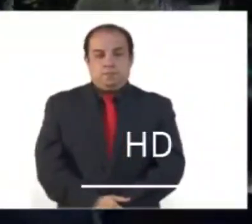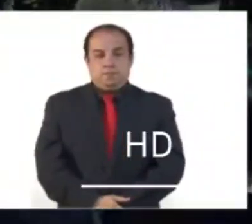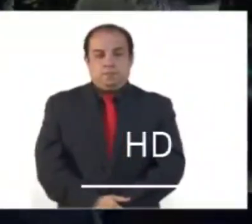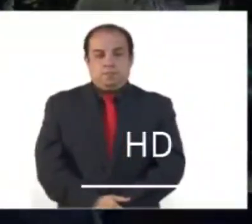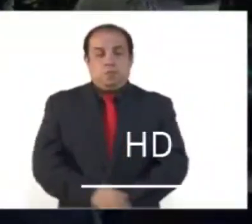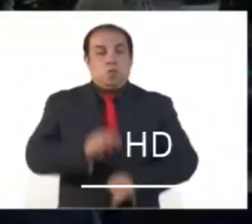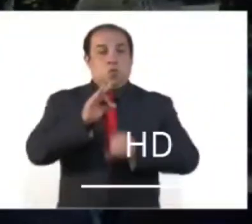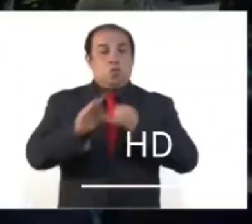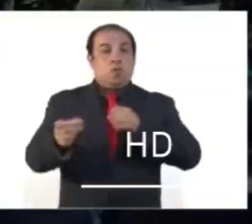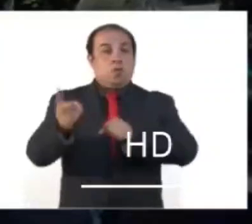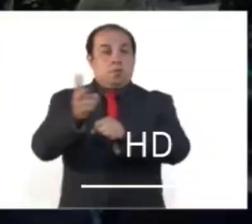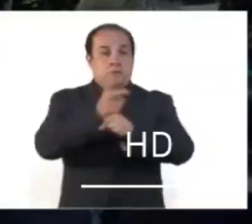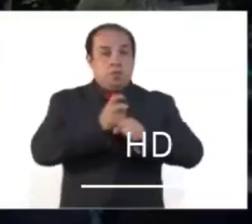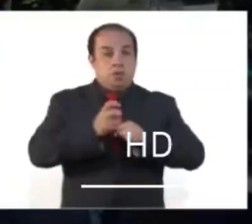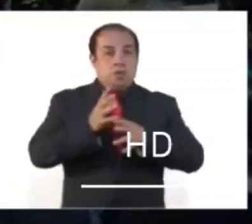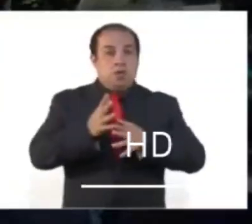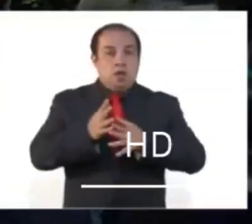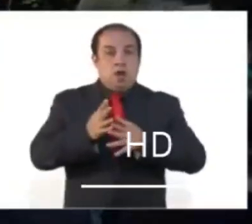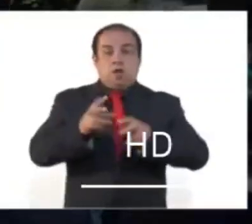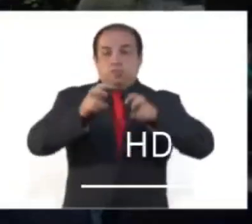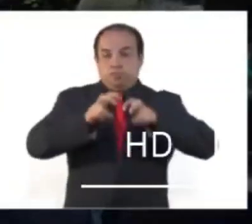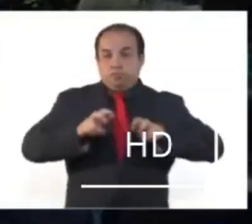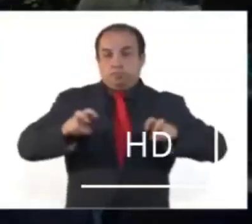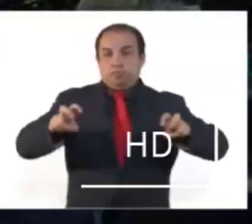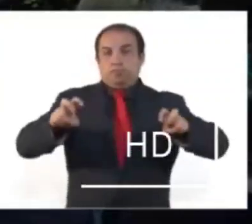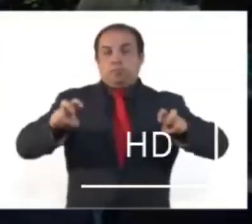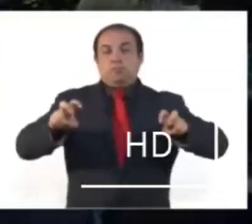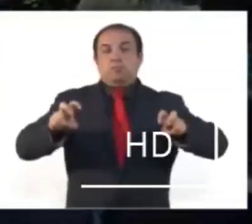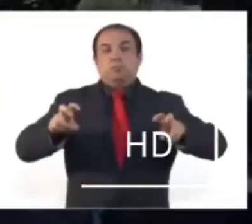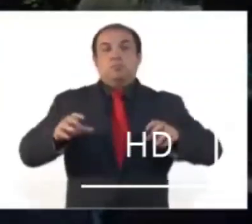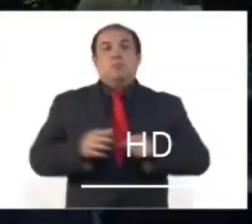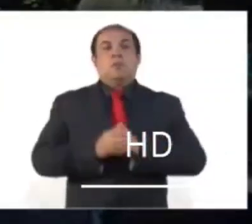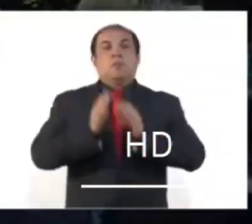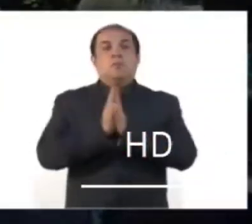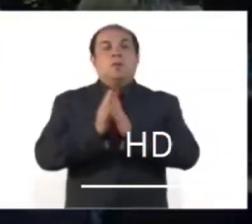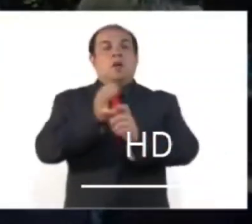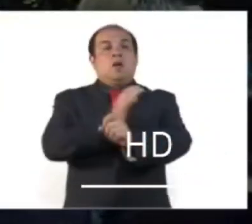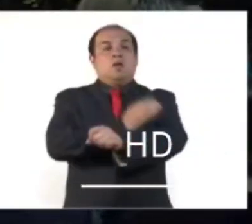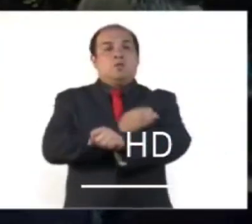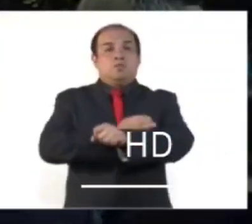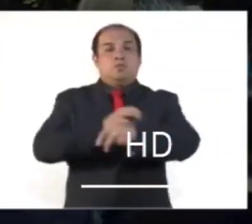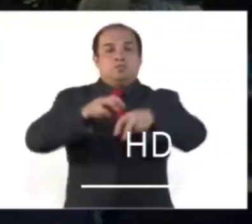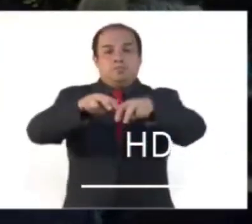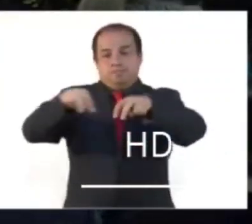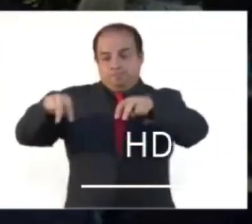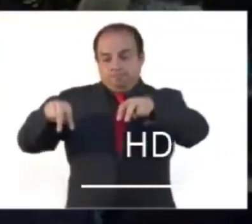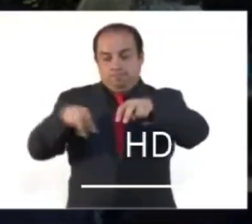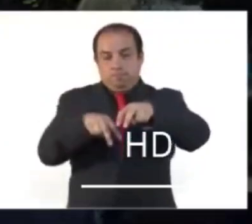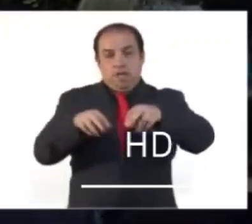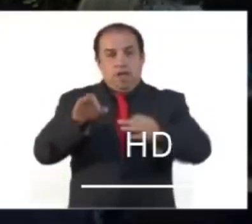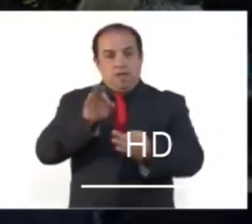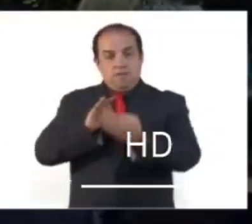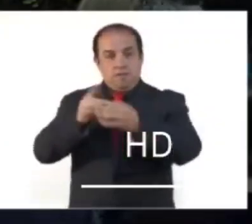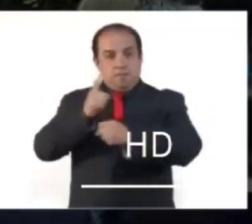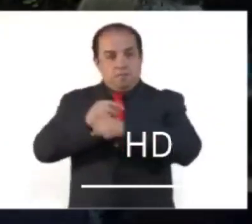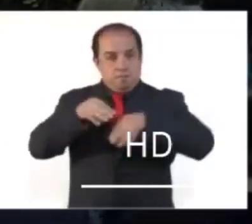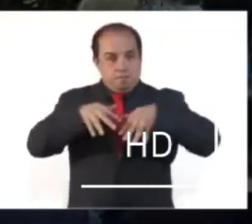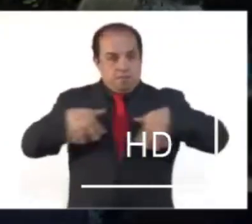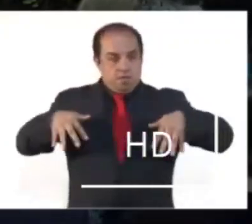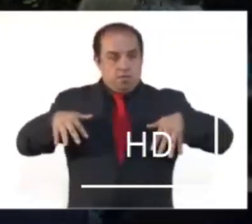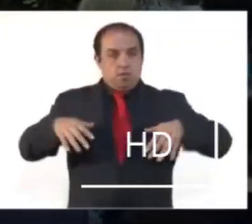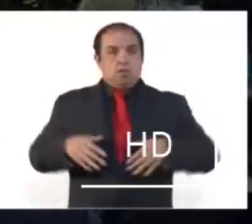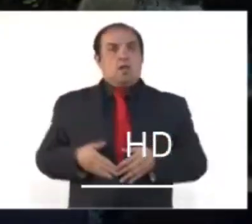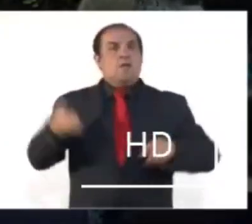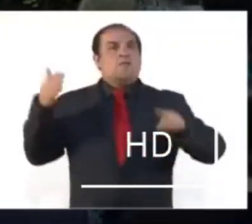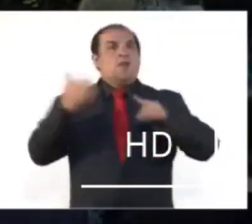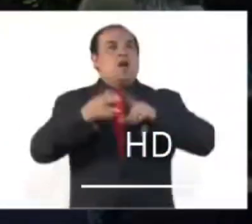Y para concluir, invitamos a nuestros distinguidos miembros del Presidium, sean tan amables de acompañarnos abajo del escenario, al frente de la primera fila, para la